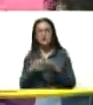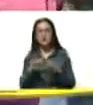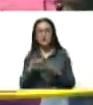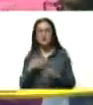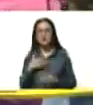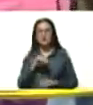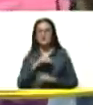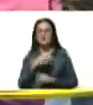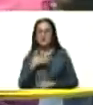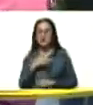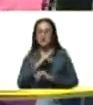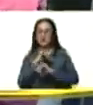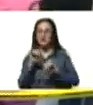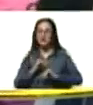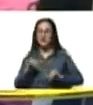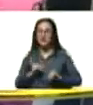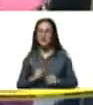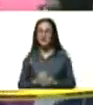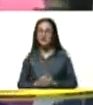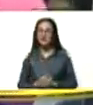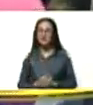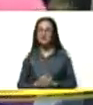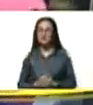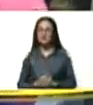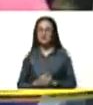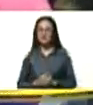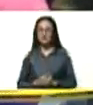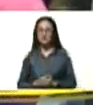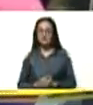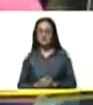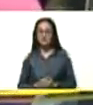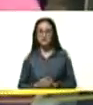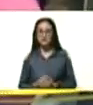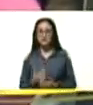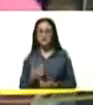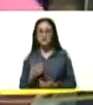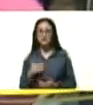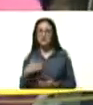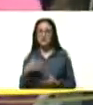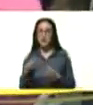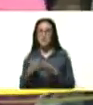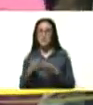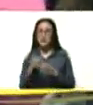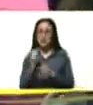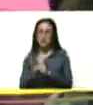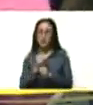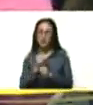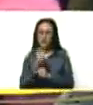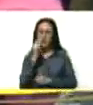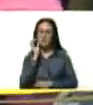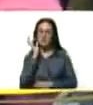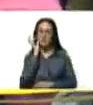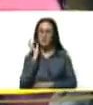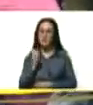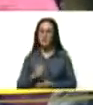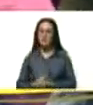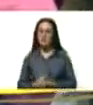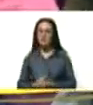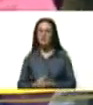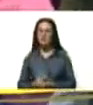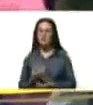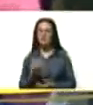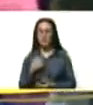feliz de constatar que mis compañeros de trabajo, mis compañeras de trabajo, porque en esencia